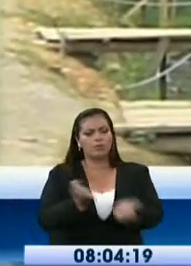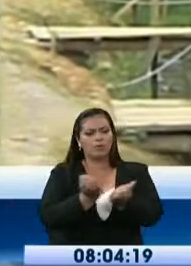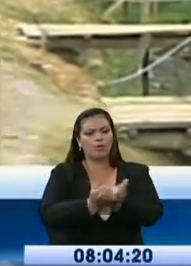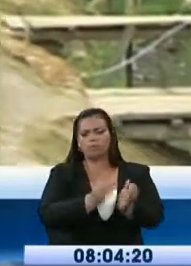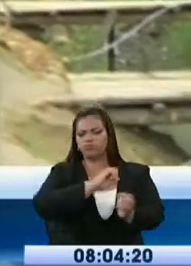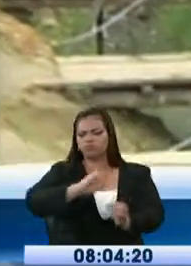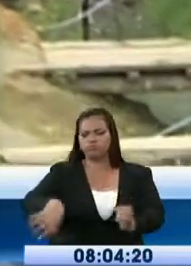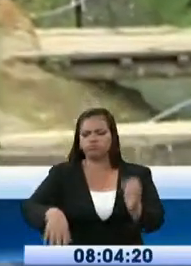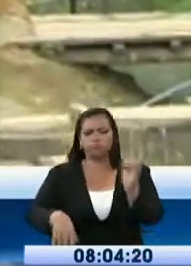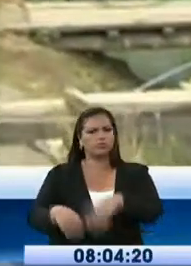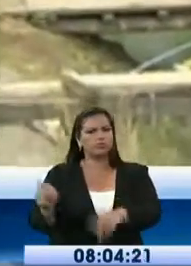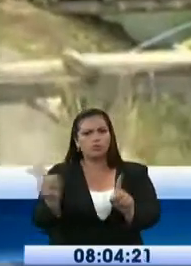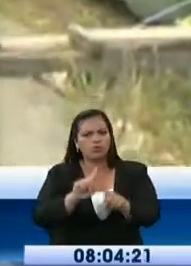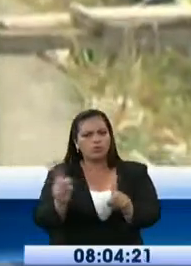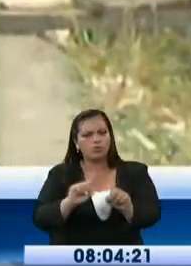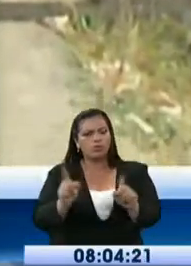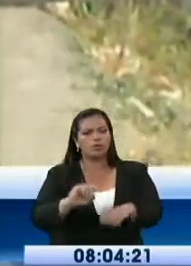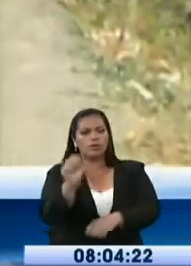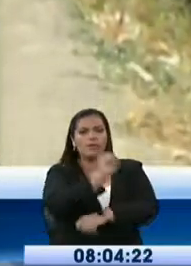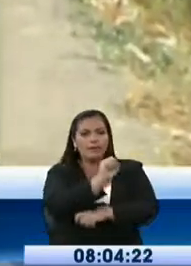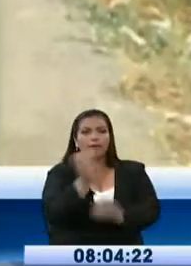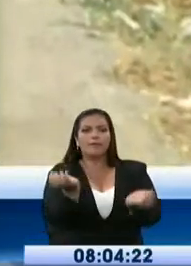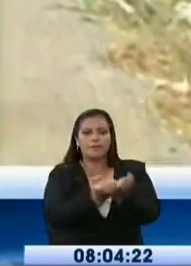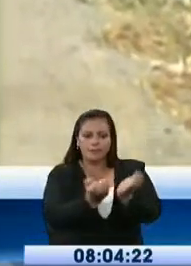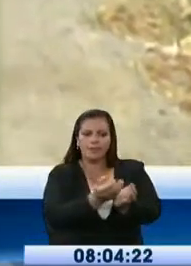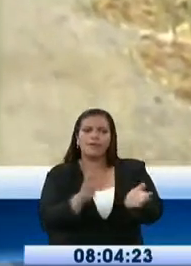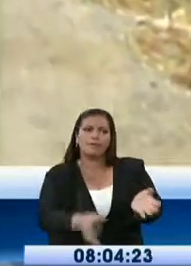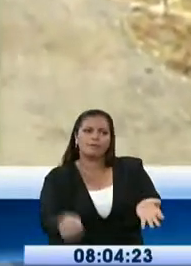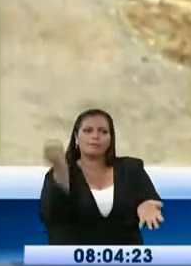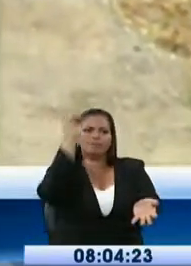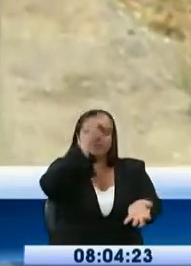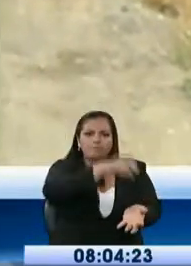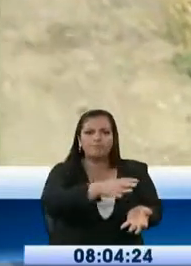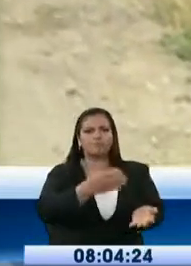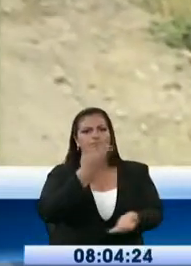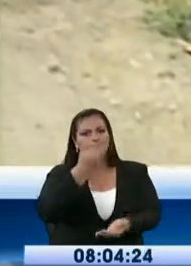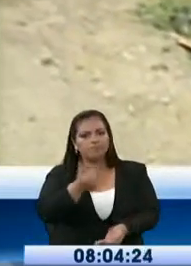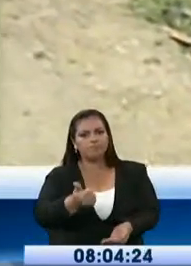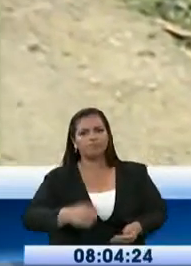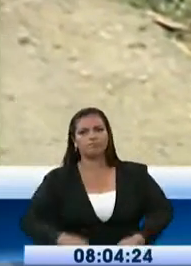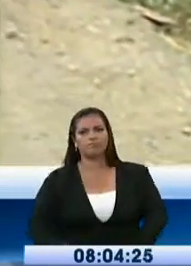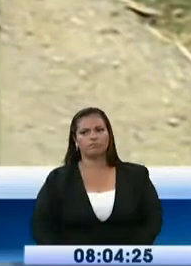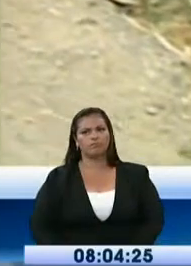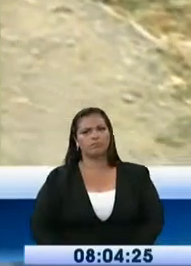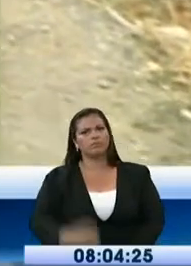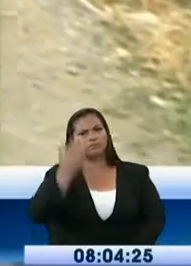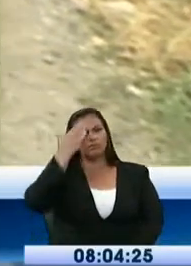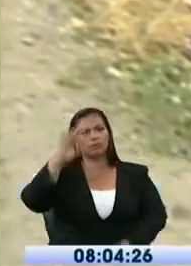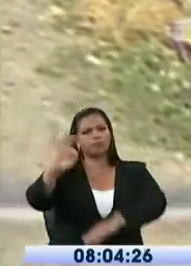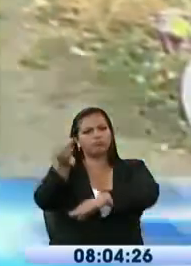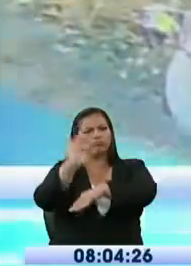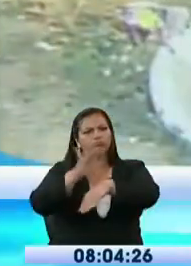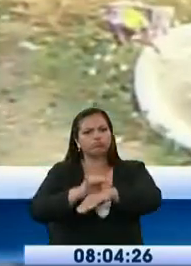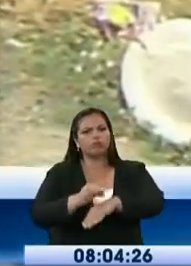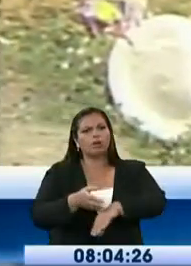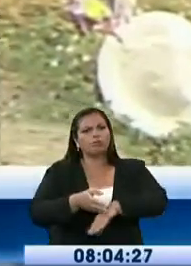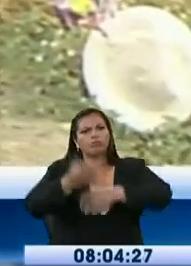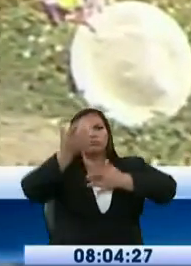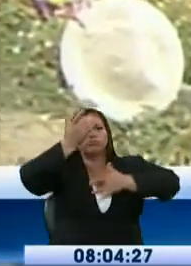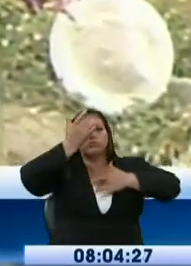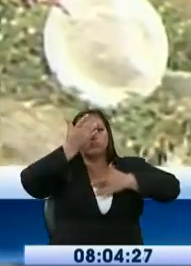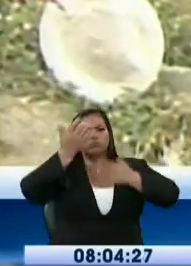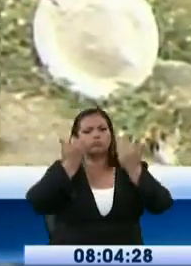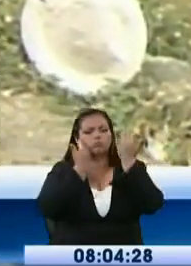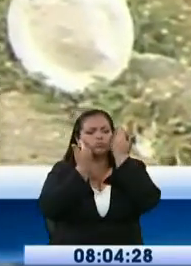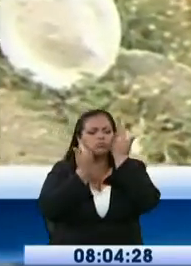carros y no botar la zanja ya. ¿Se los tiene identificados? Porque, digamos, esto prácticamente, digamos, es una llena de los mosquitos, entonces estas son las enfermedades que